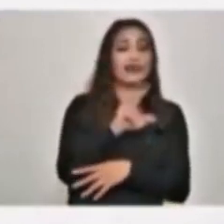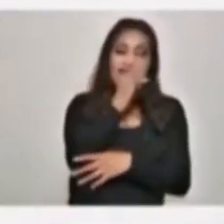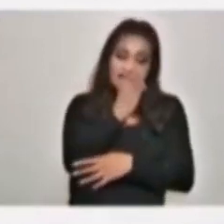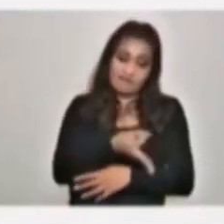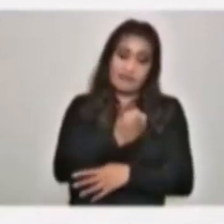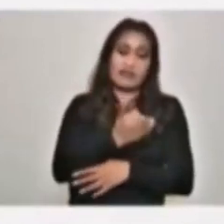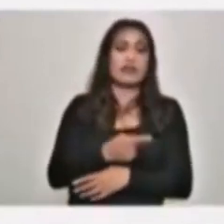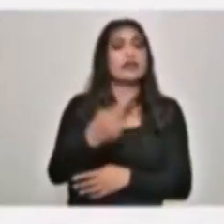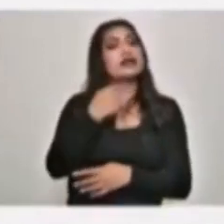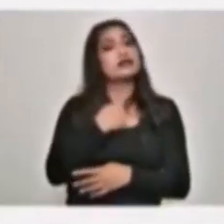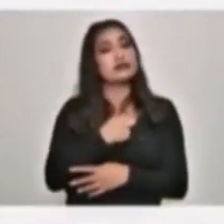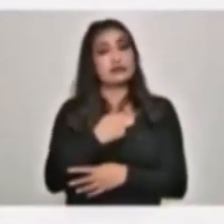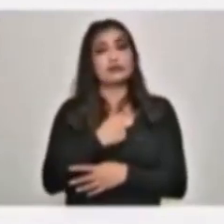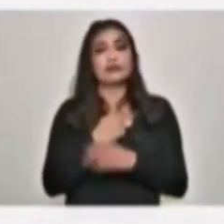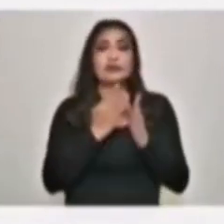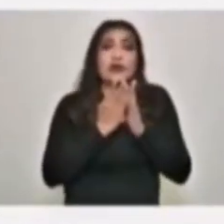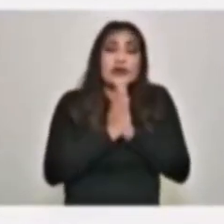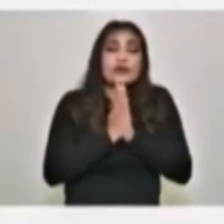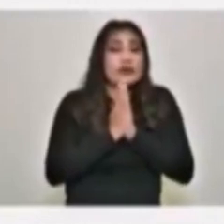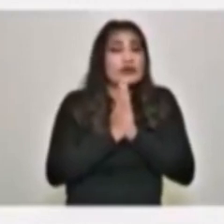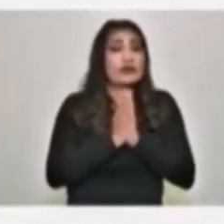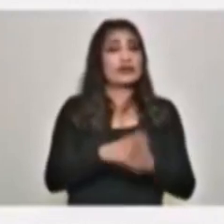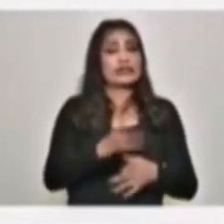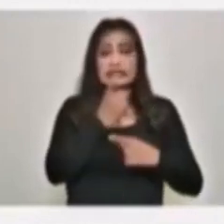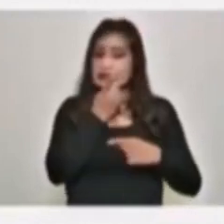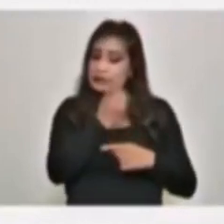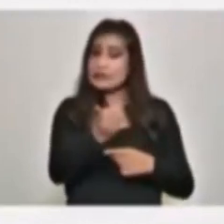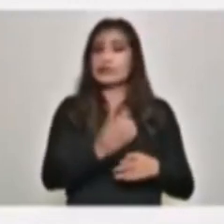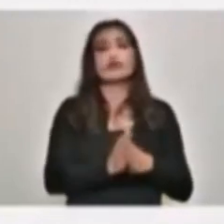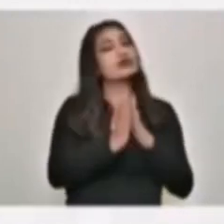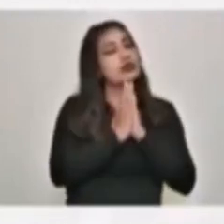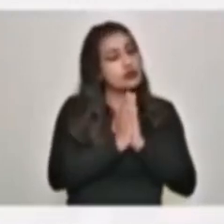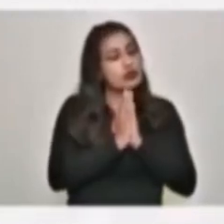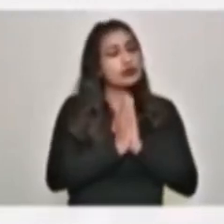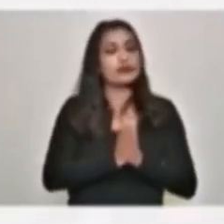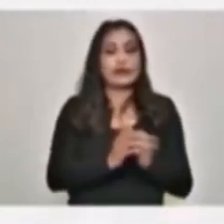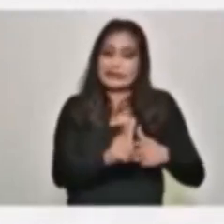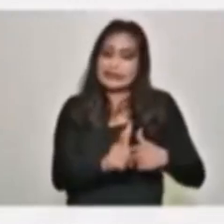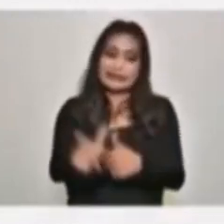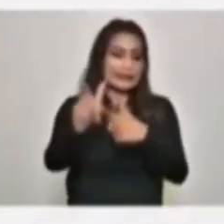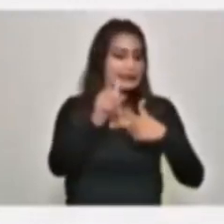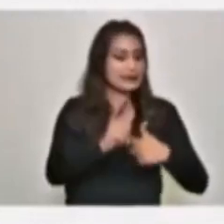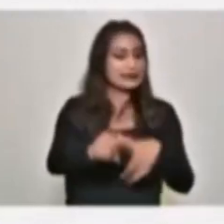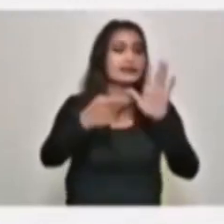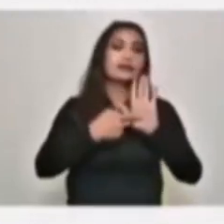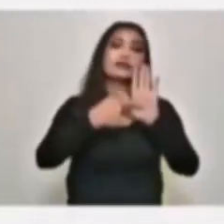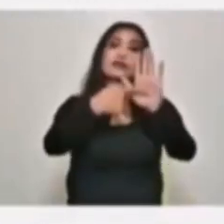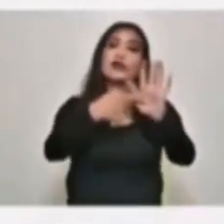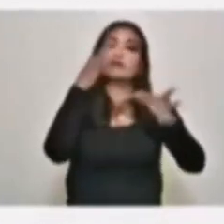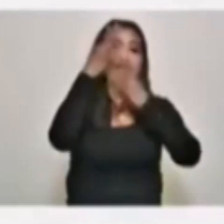Los exhortos han sido permanentes, múltiples, múltiples. Yo